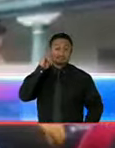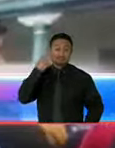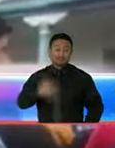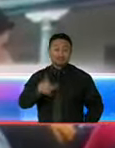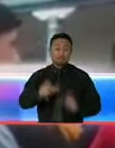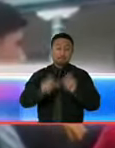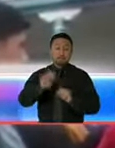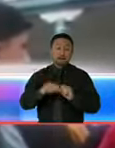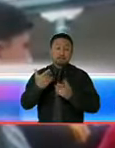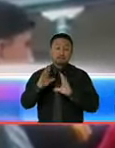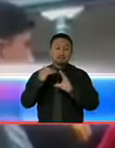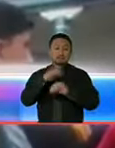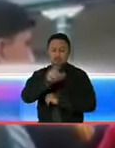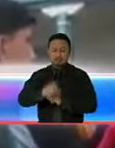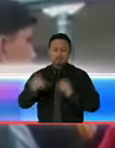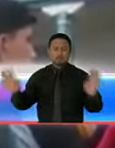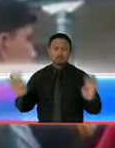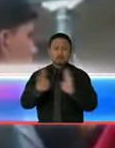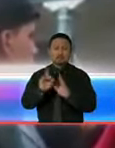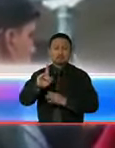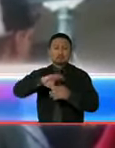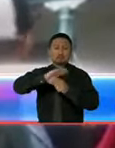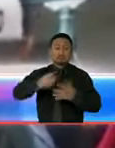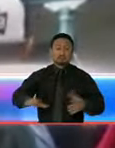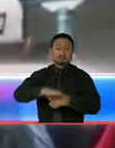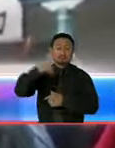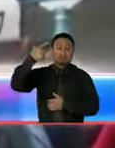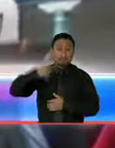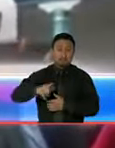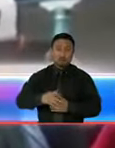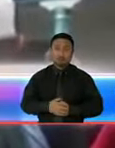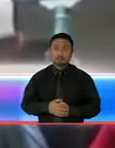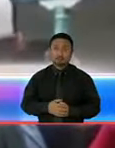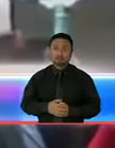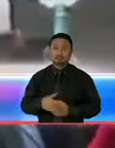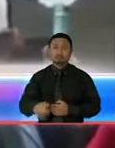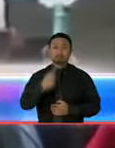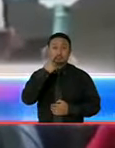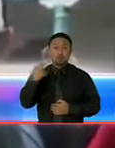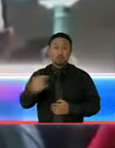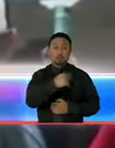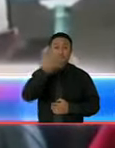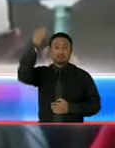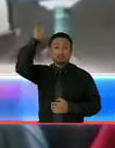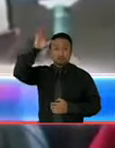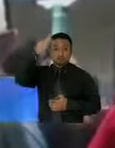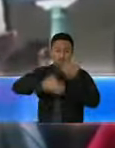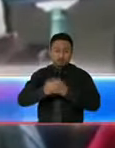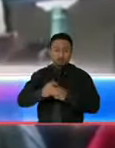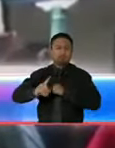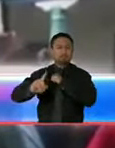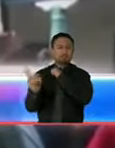de personas que se congregaron en la gobernación de Loja. Que este señor sea juzgado por Dios y por la